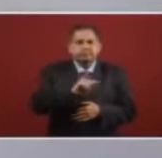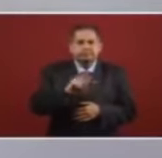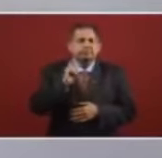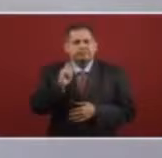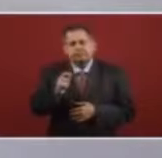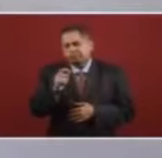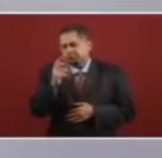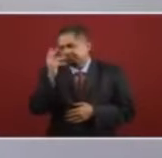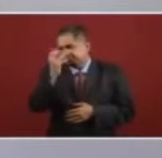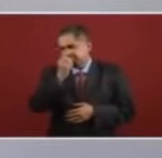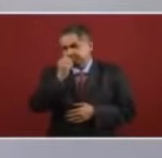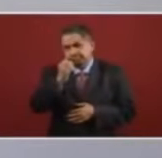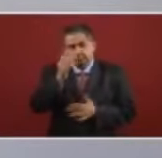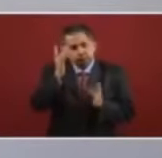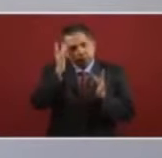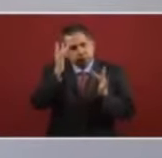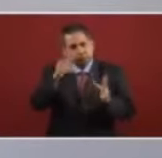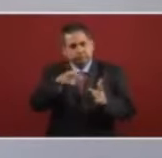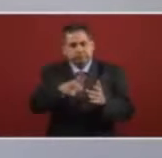redes sociales